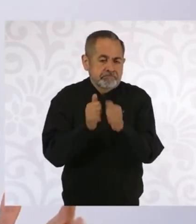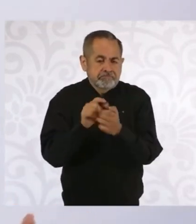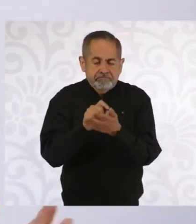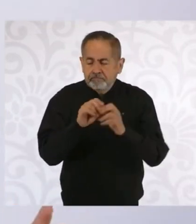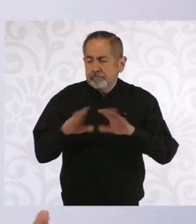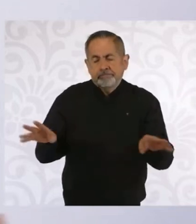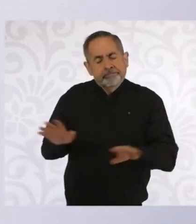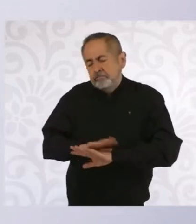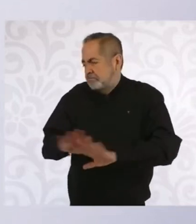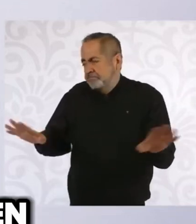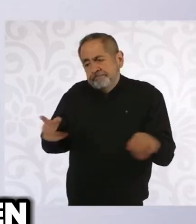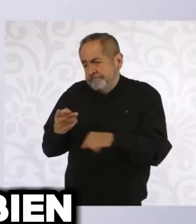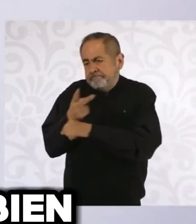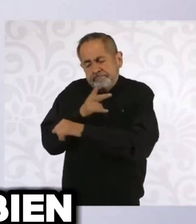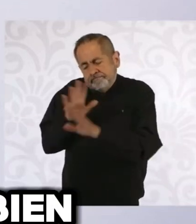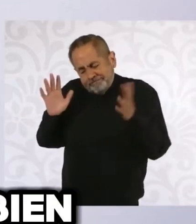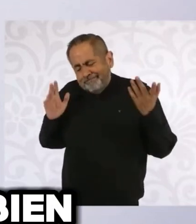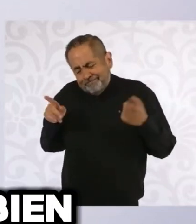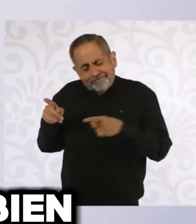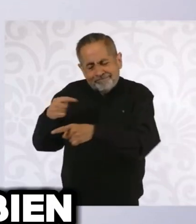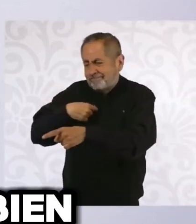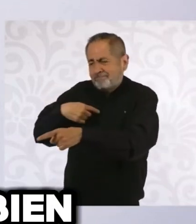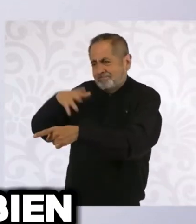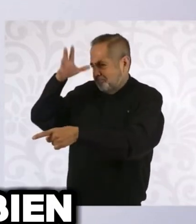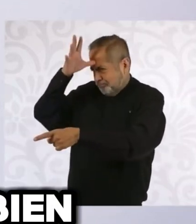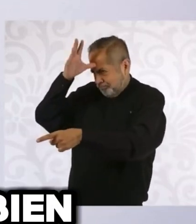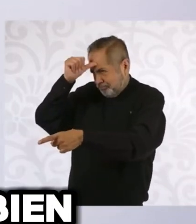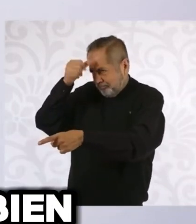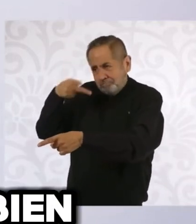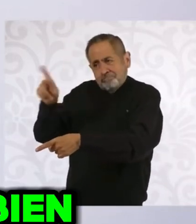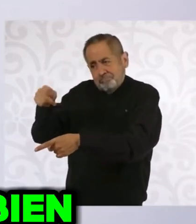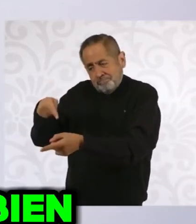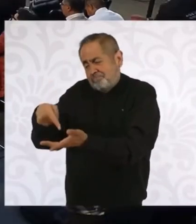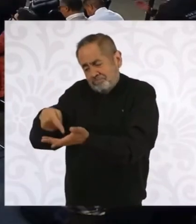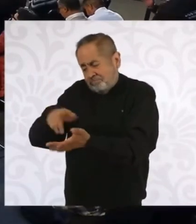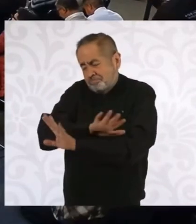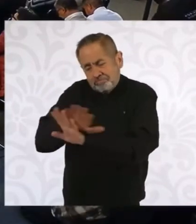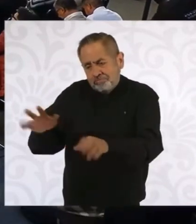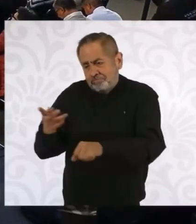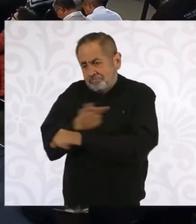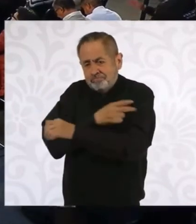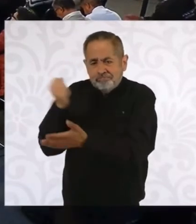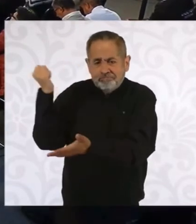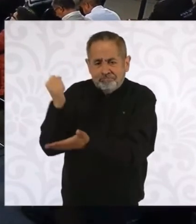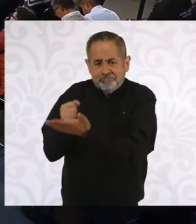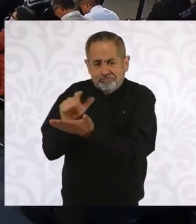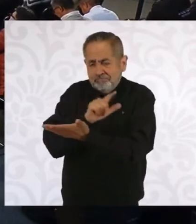ya no hay otra, ya es constitucional. Bien.